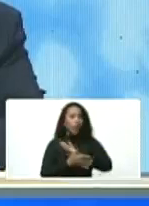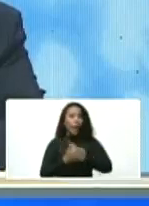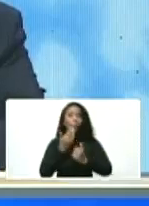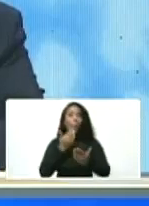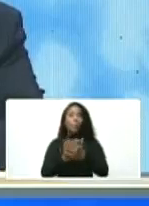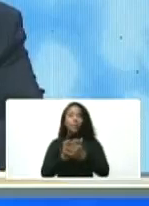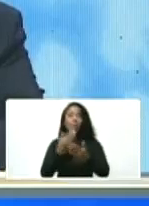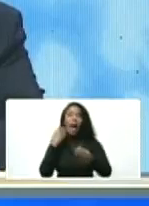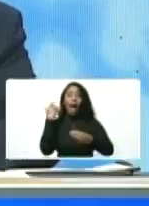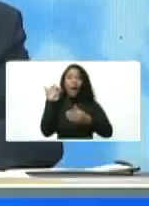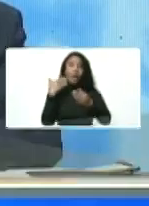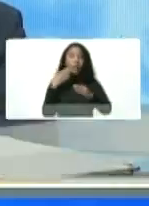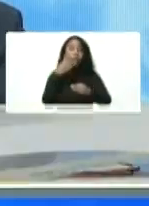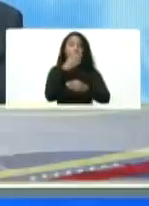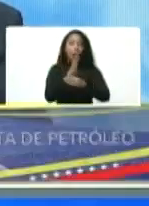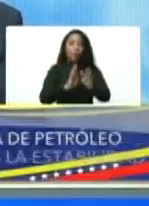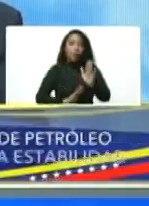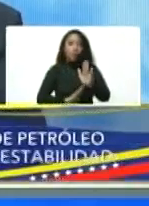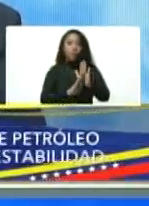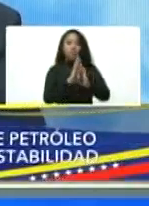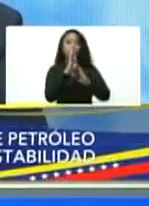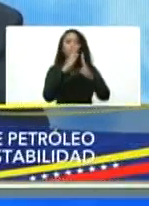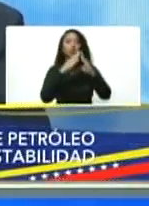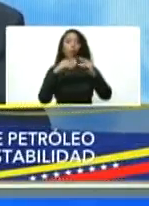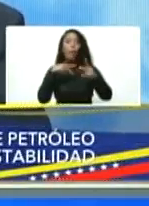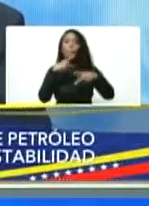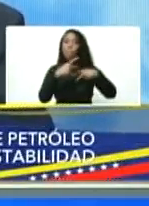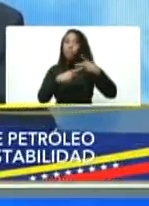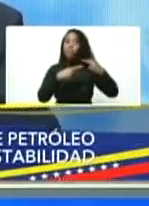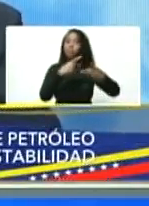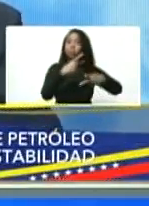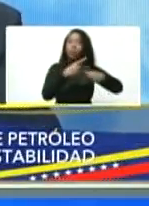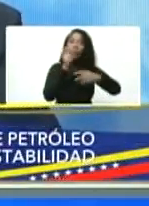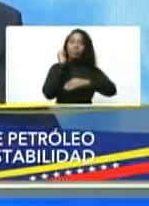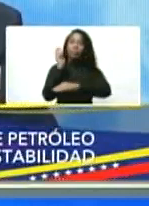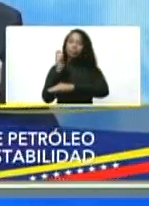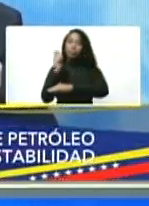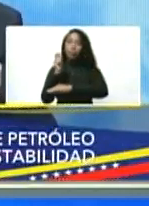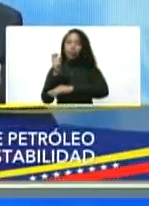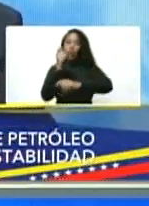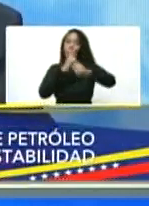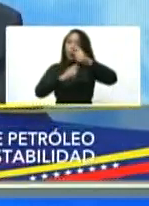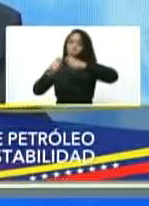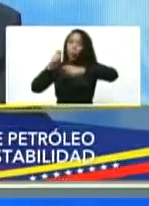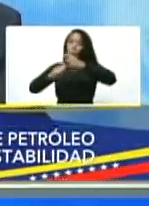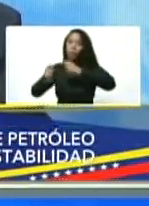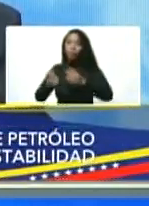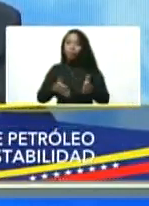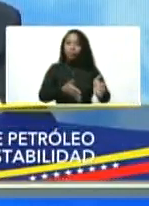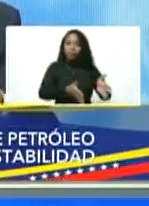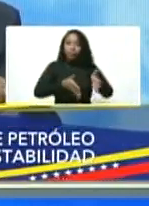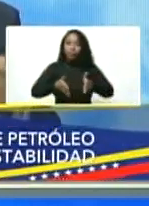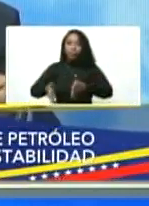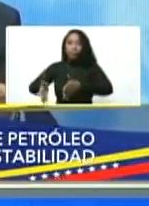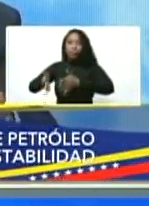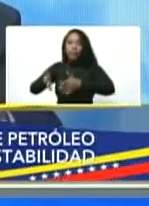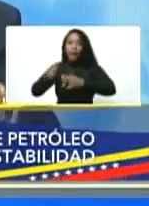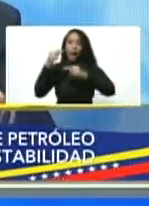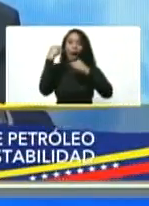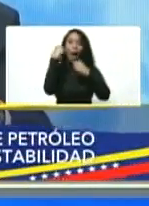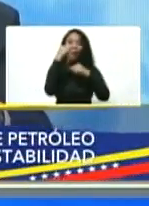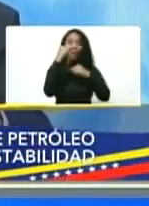ir llevando todo el proceso de inversión, de comercio, de ganancias a nivel de la